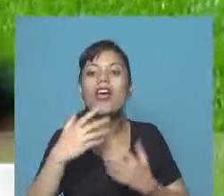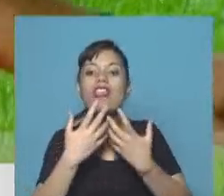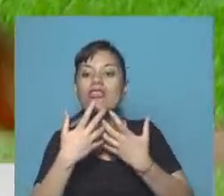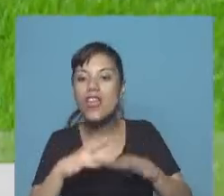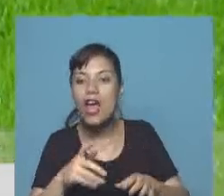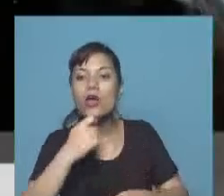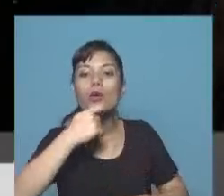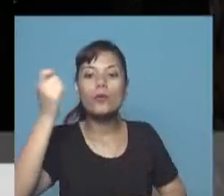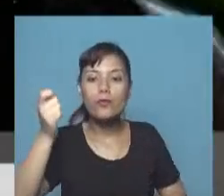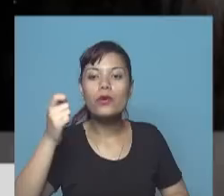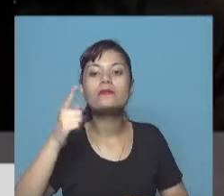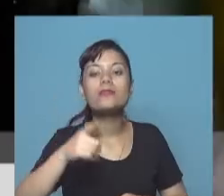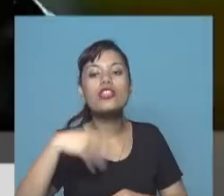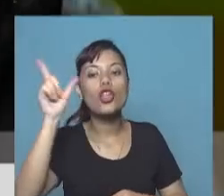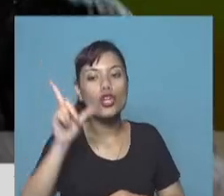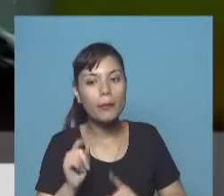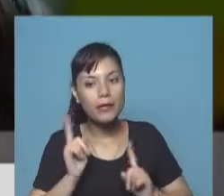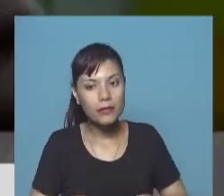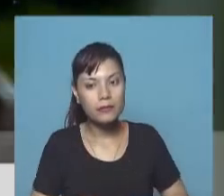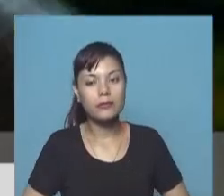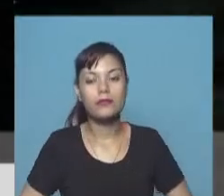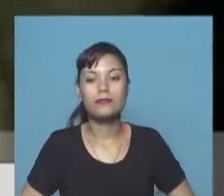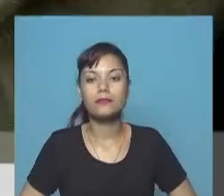ser árbitro internacional.